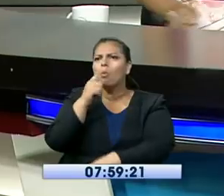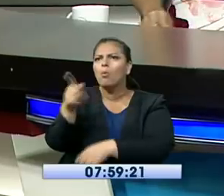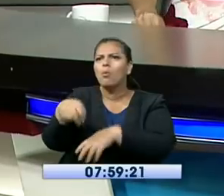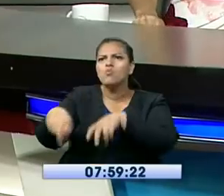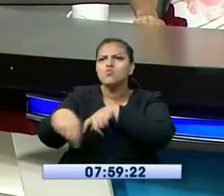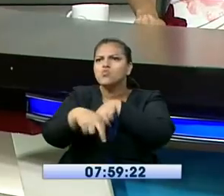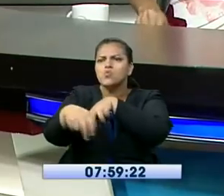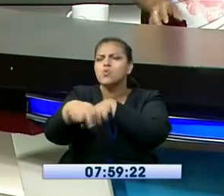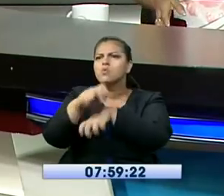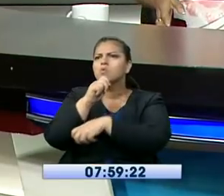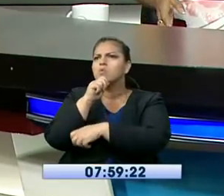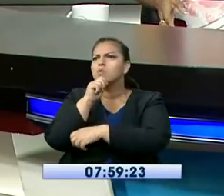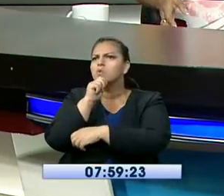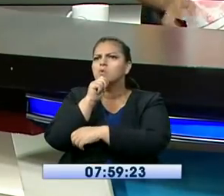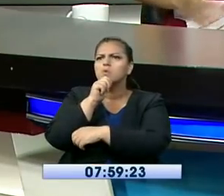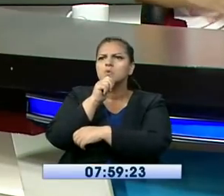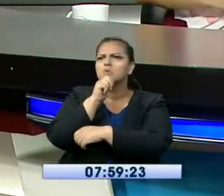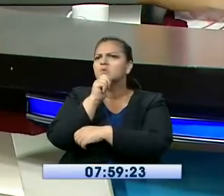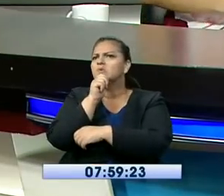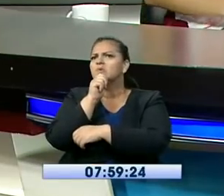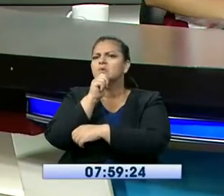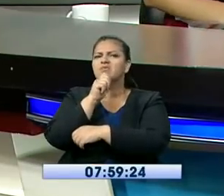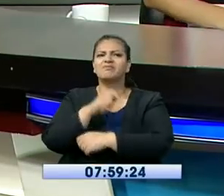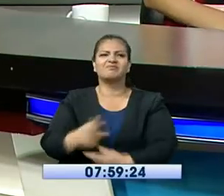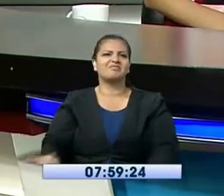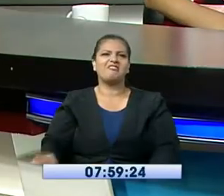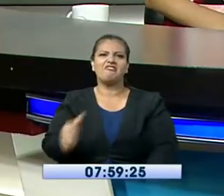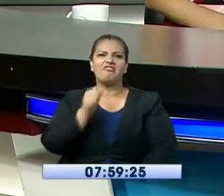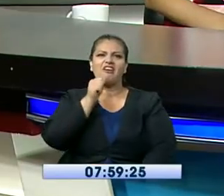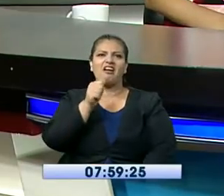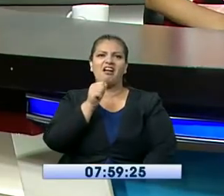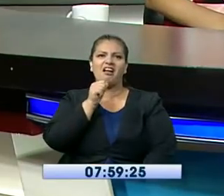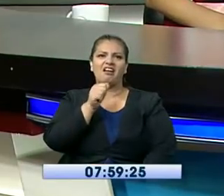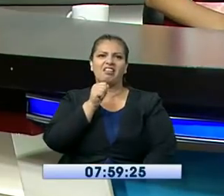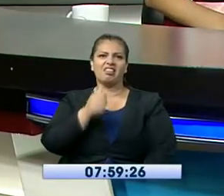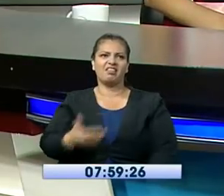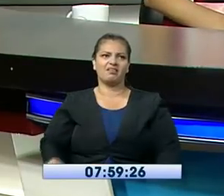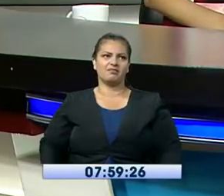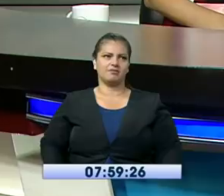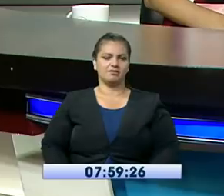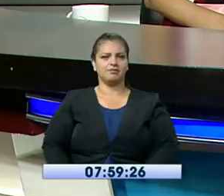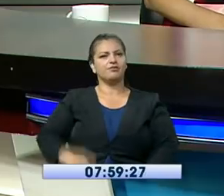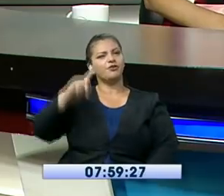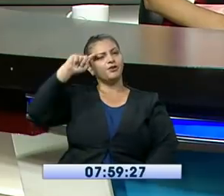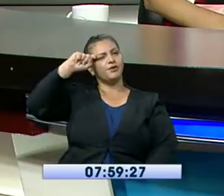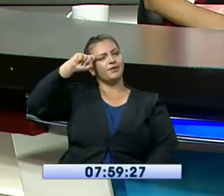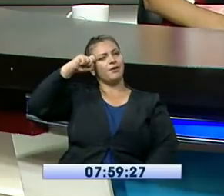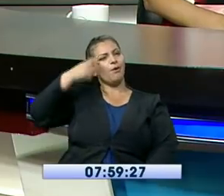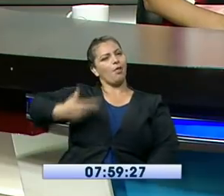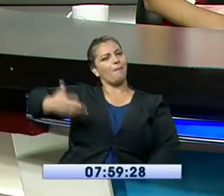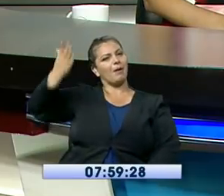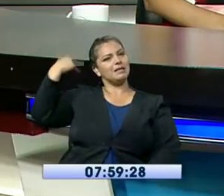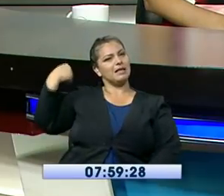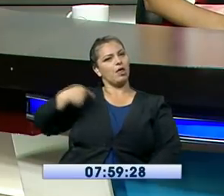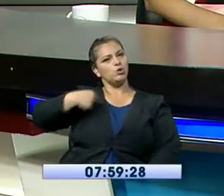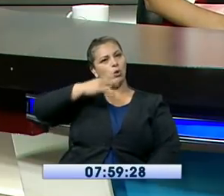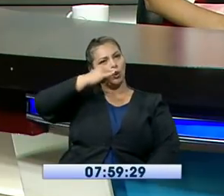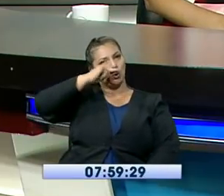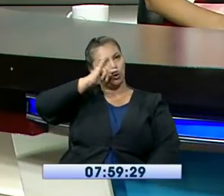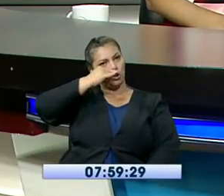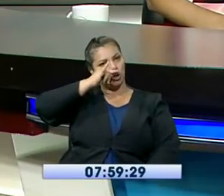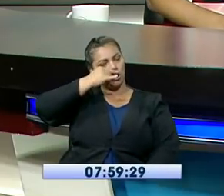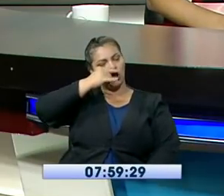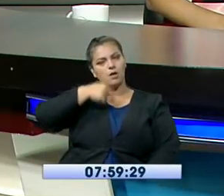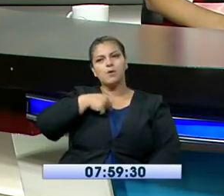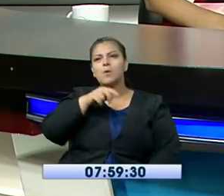ustedes son niños todavía el productor también es un niño todavía no la haber visto la champions cuando los arqueros veían que iba a patear